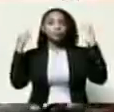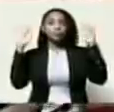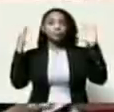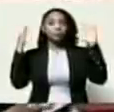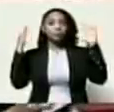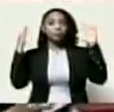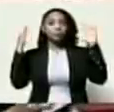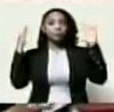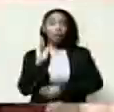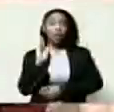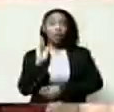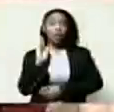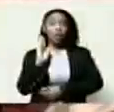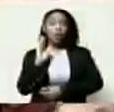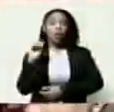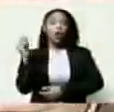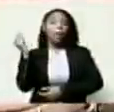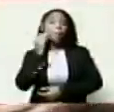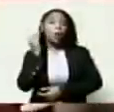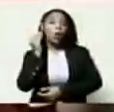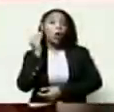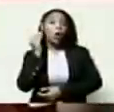No vine con Bobolongo ni con